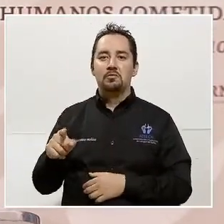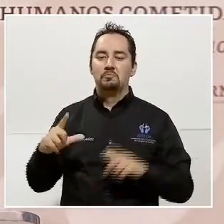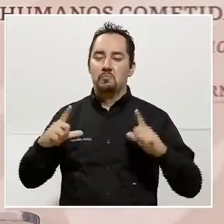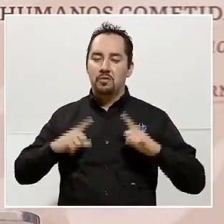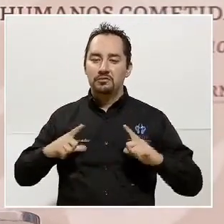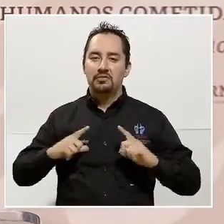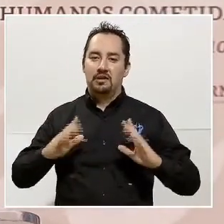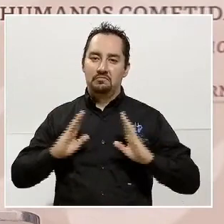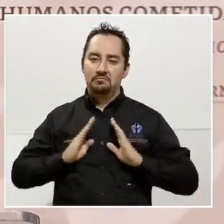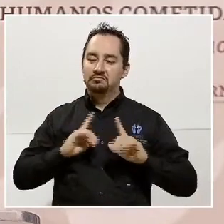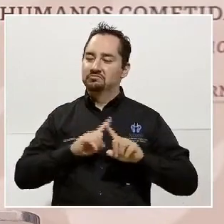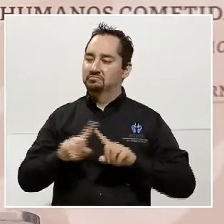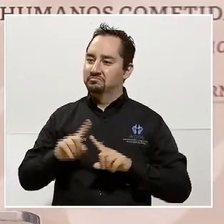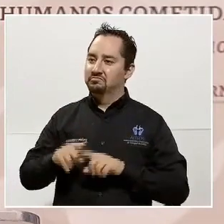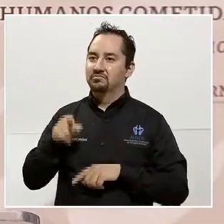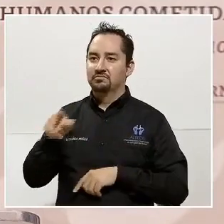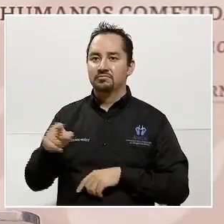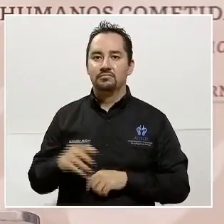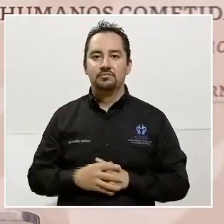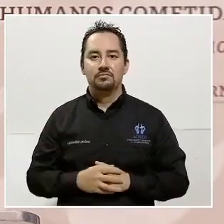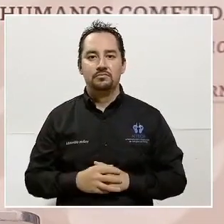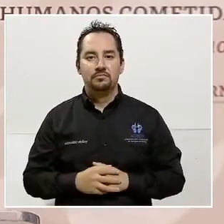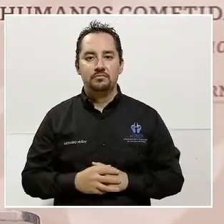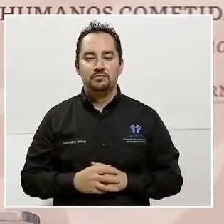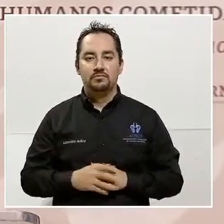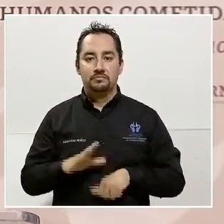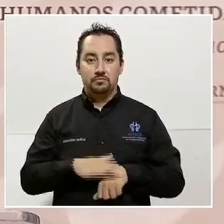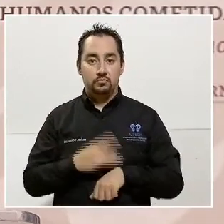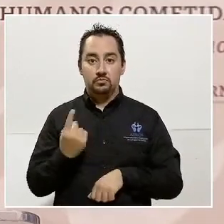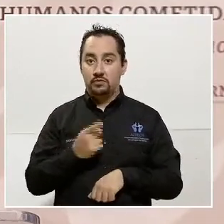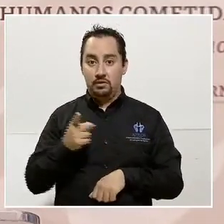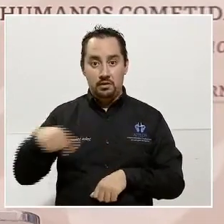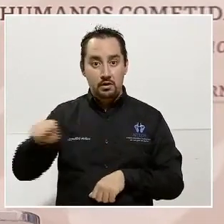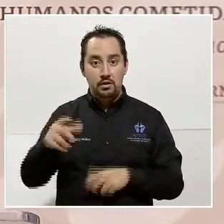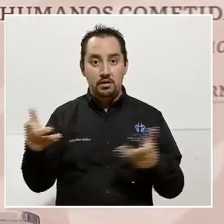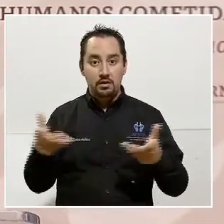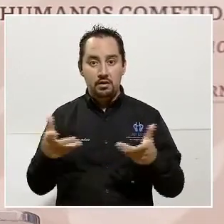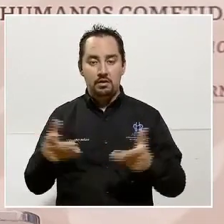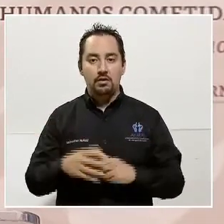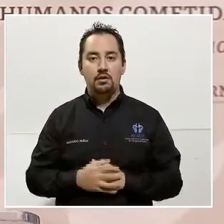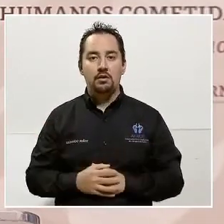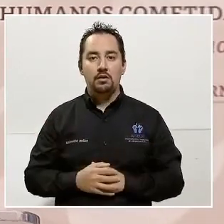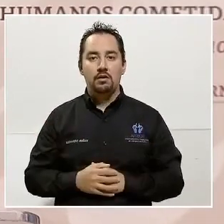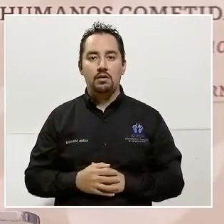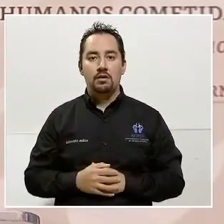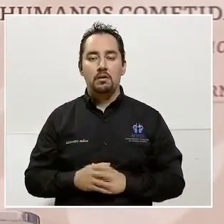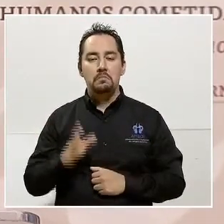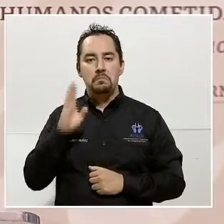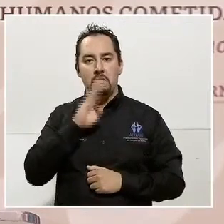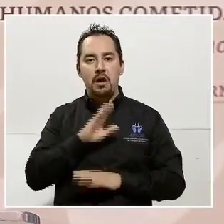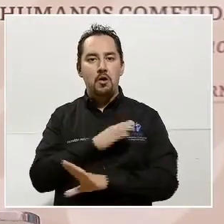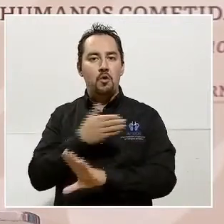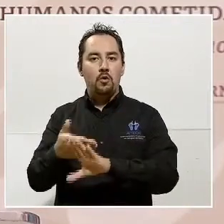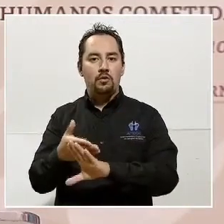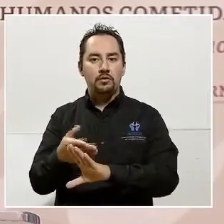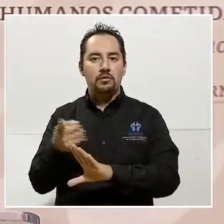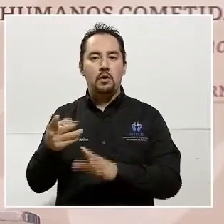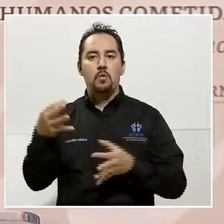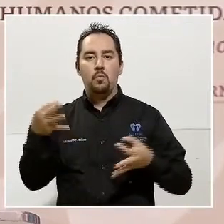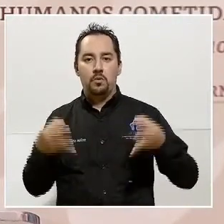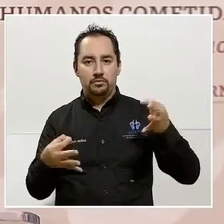locales, cuyos operadores, sin recato alguno, violaron el debido proceso. Jueces